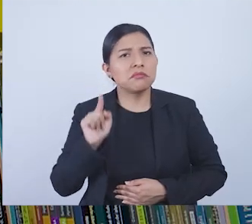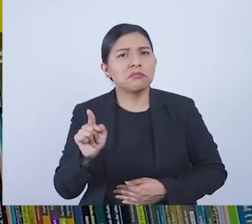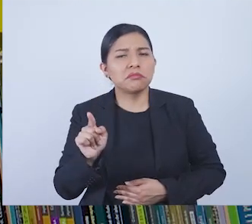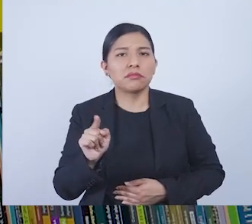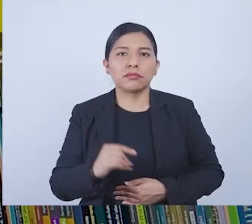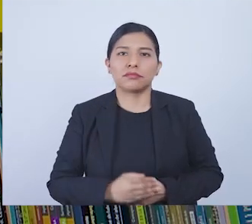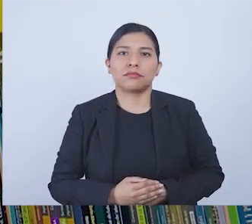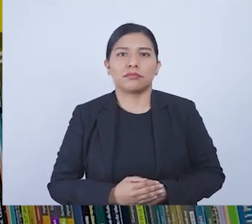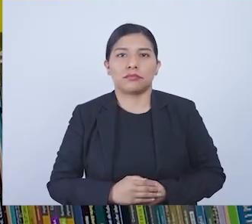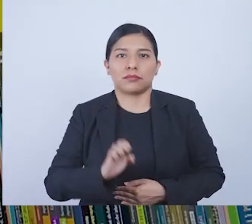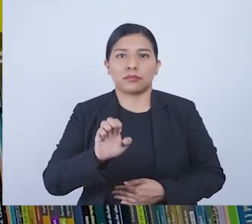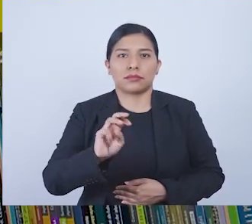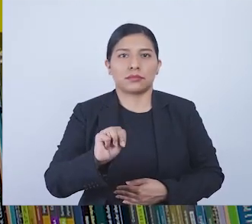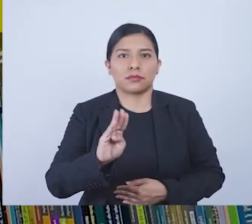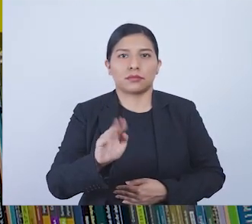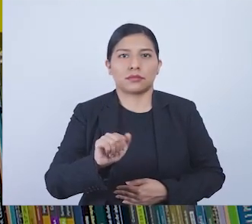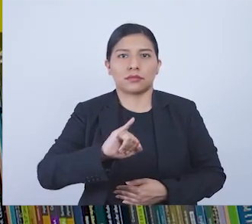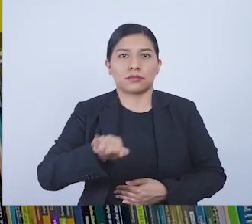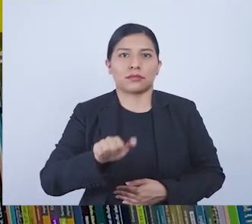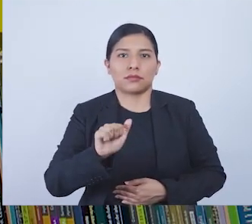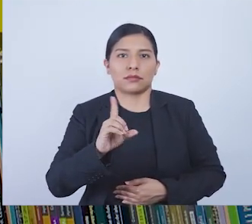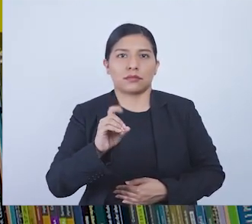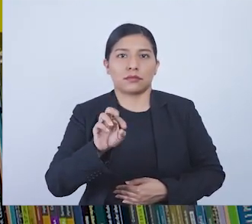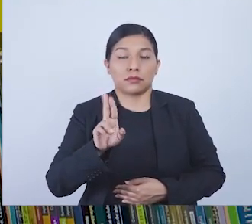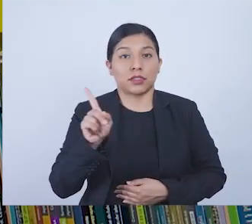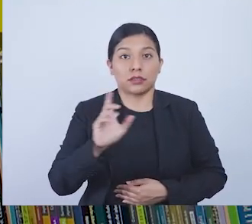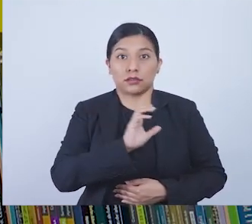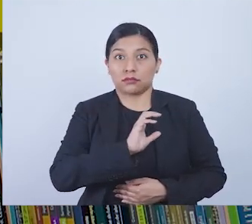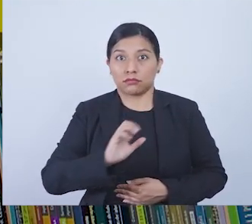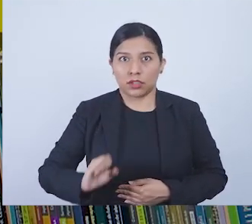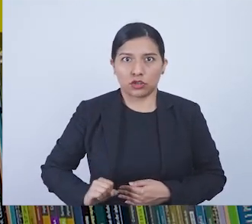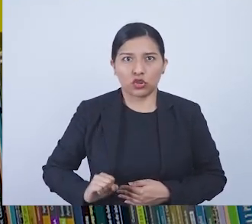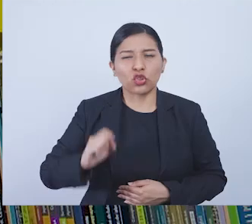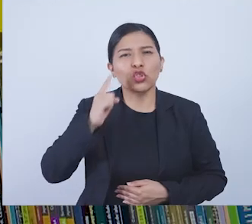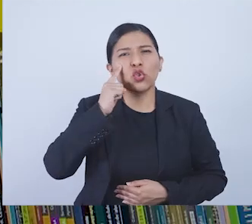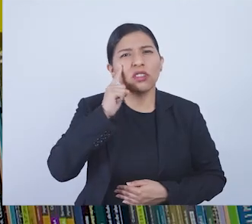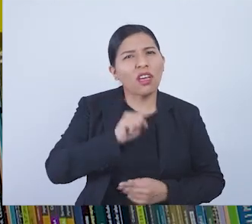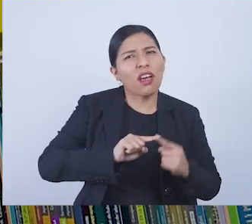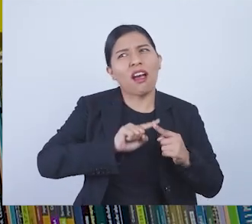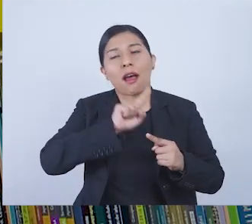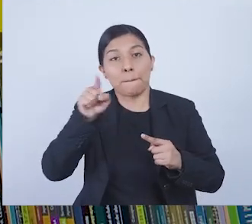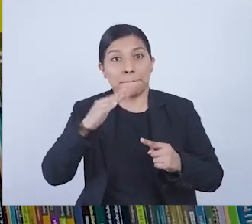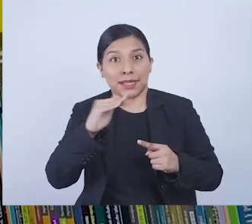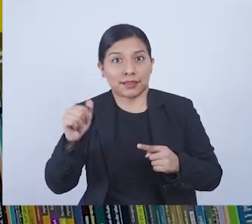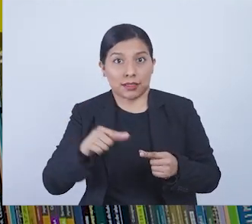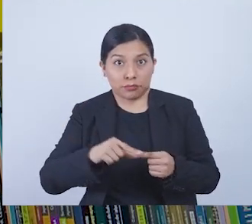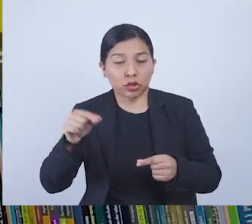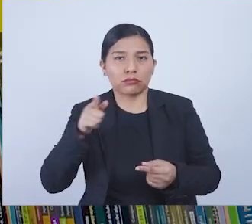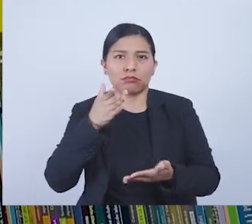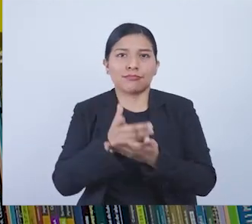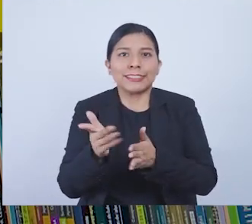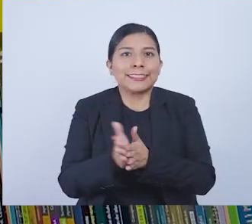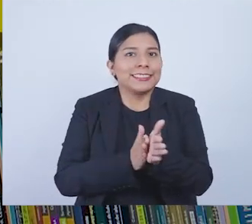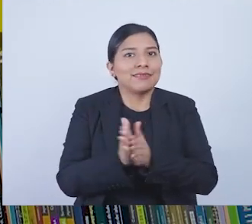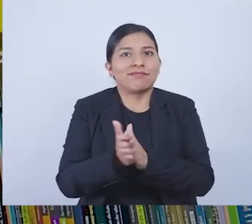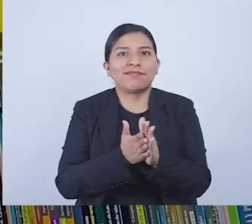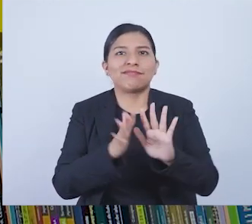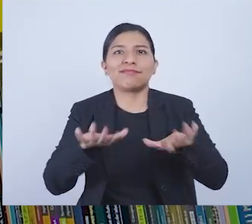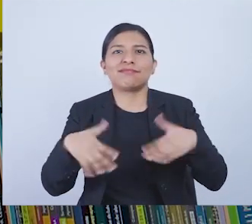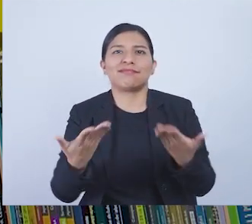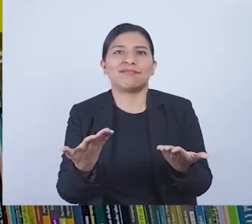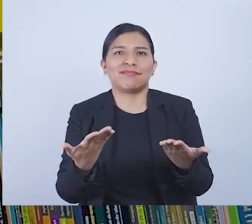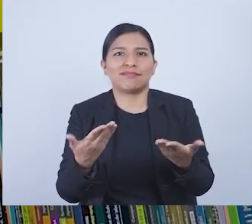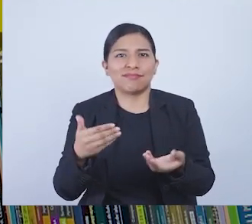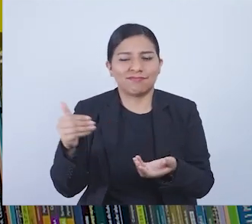embajador de El Salvador en Japón, y él venía como entusiasmado de todas las modalidades del sistema